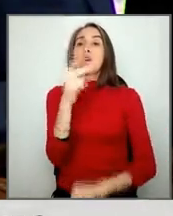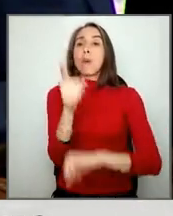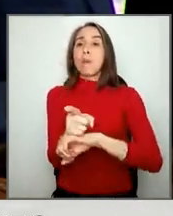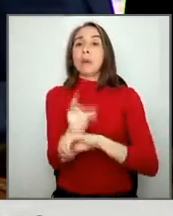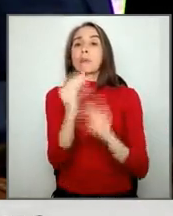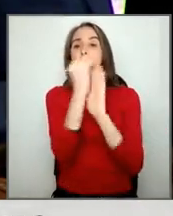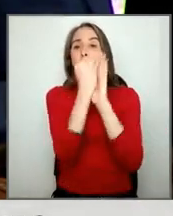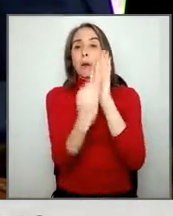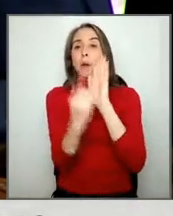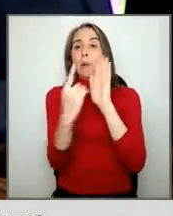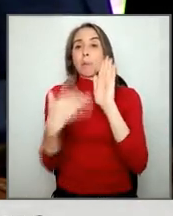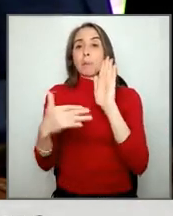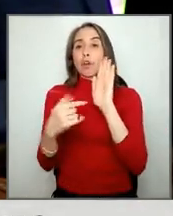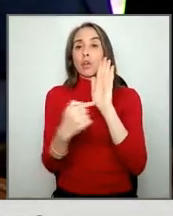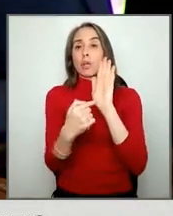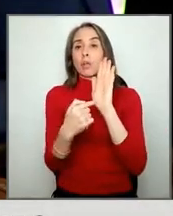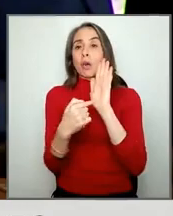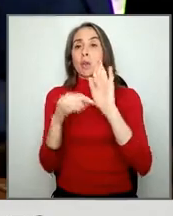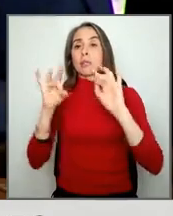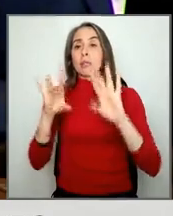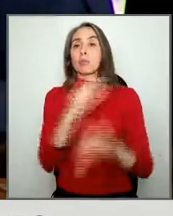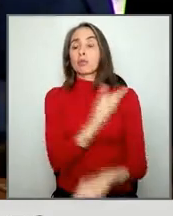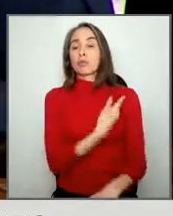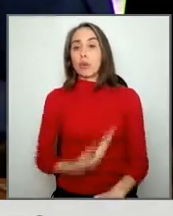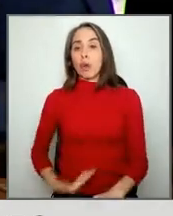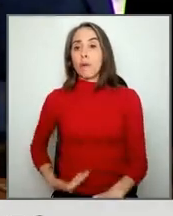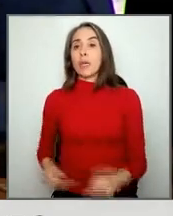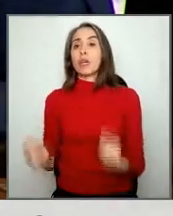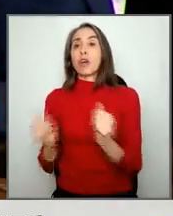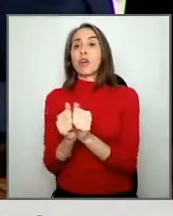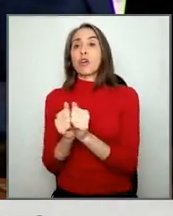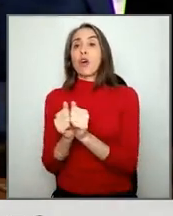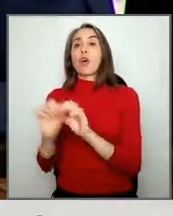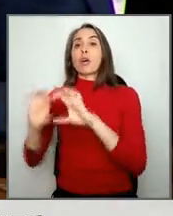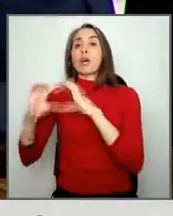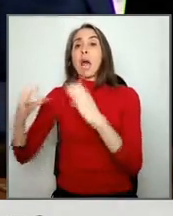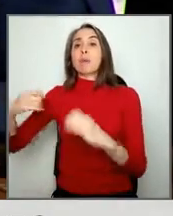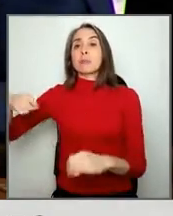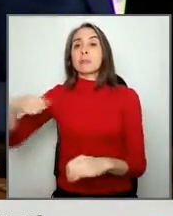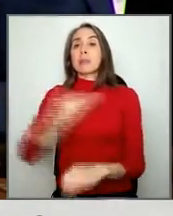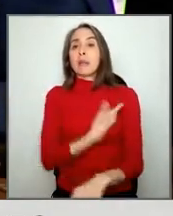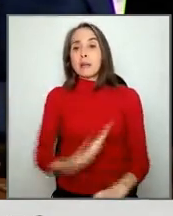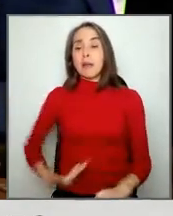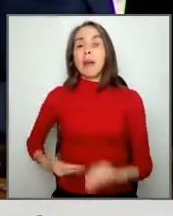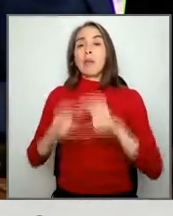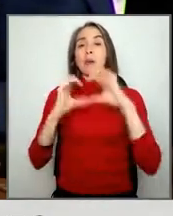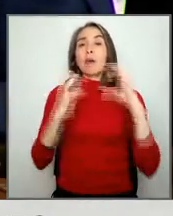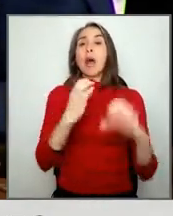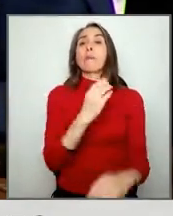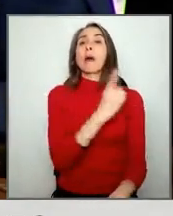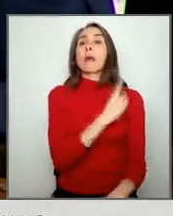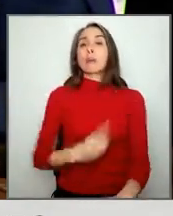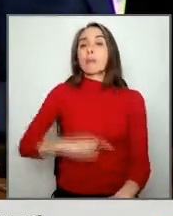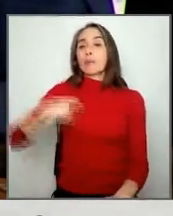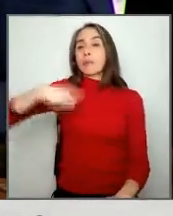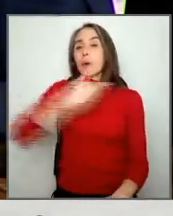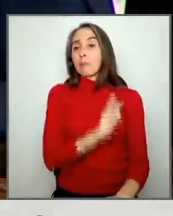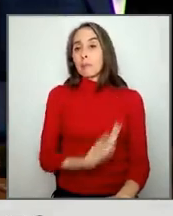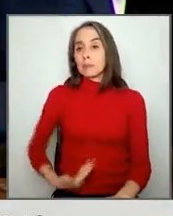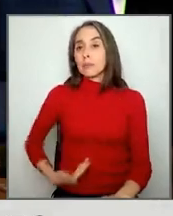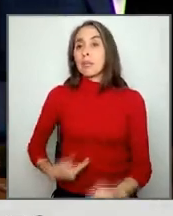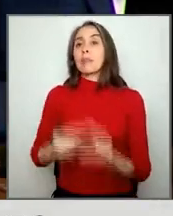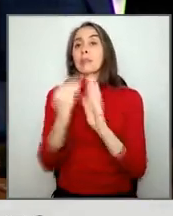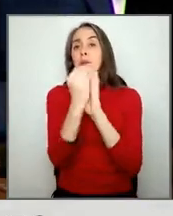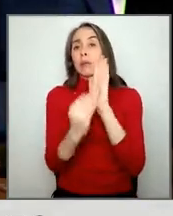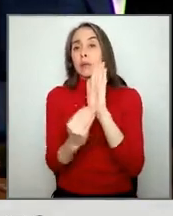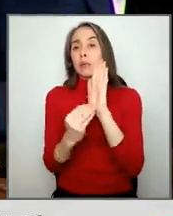estableció el gobierno junto al senado y la cámara de diputados que el proyecto puede ser bueno creo que no es el prioritario